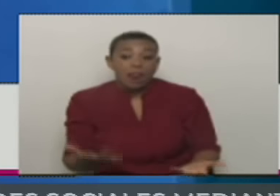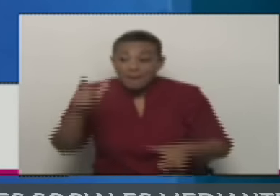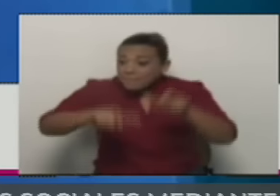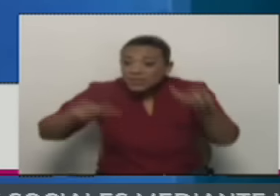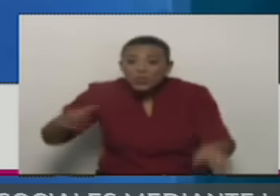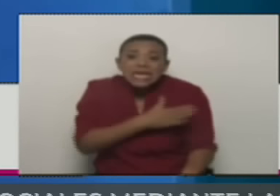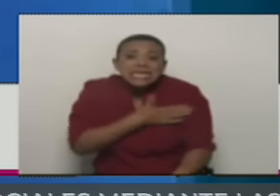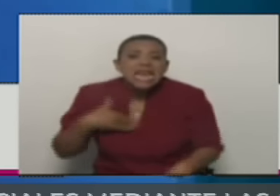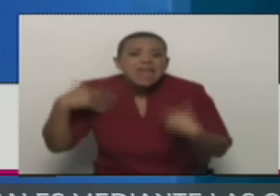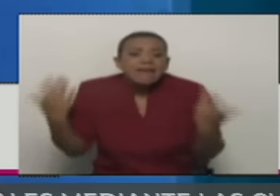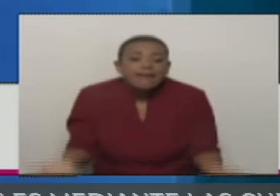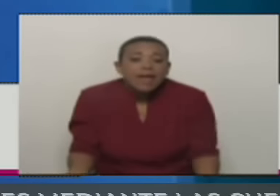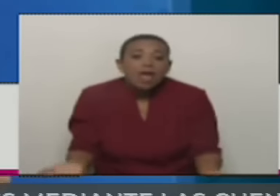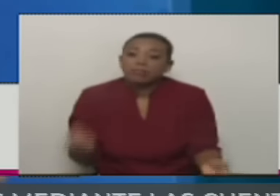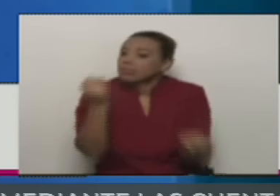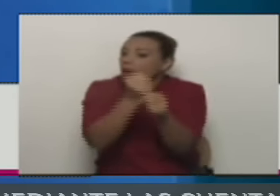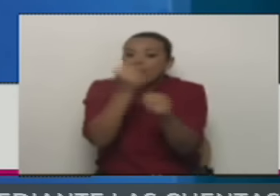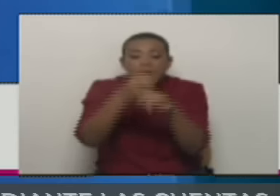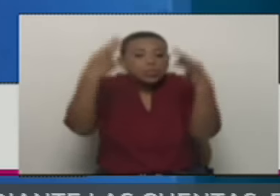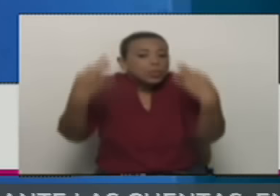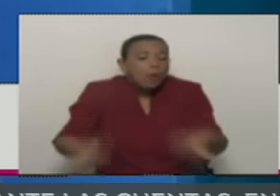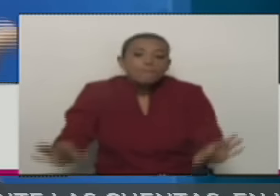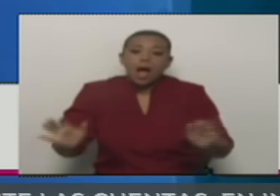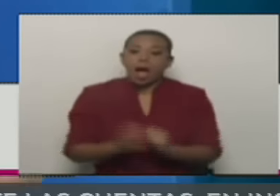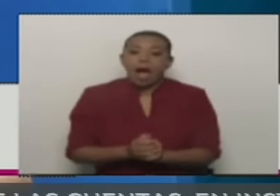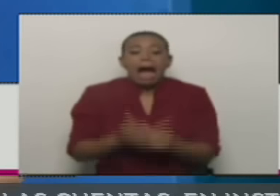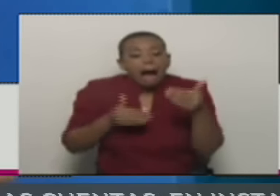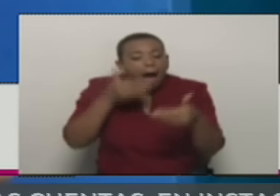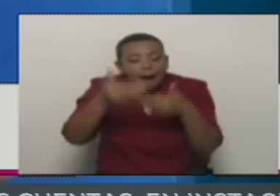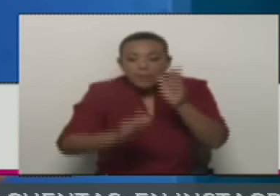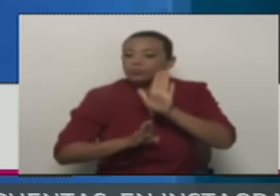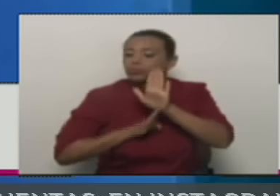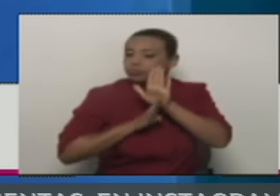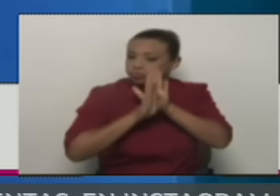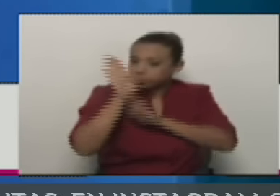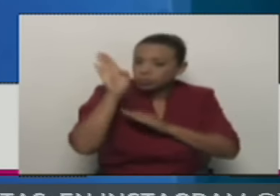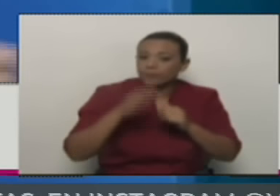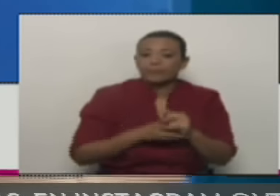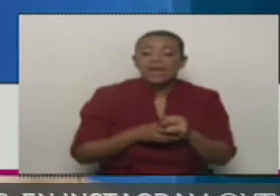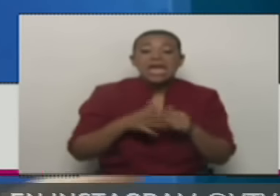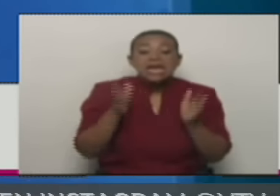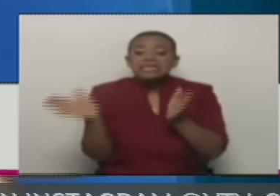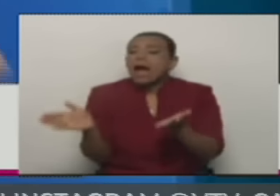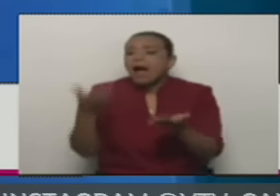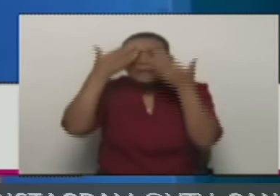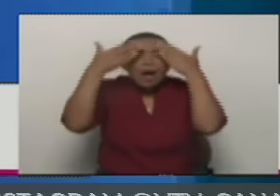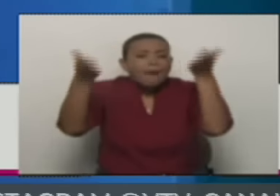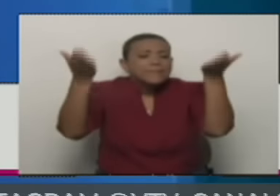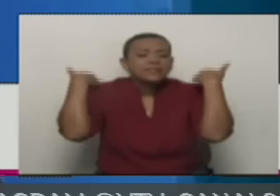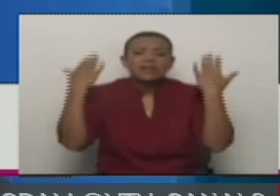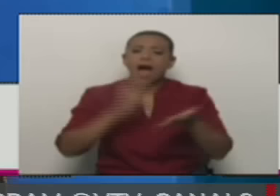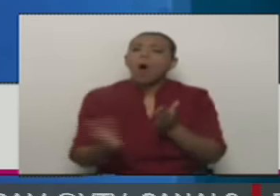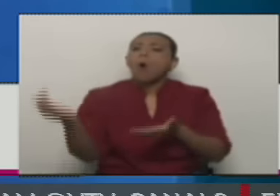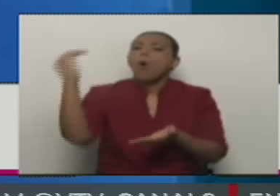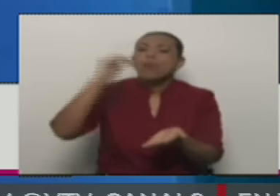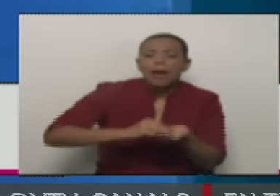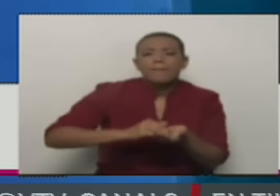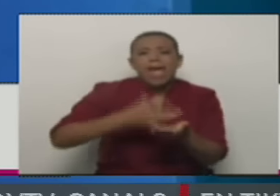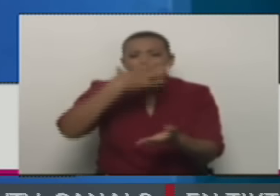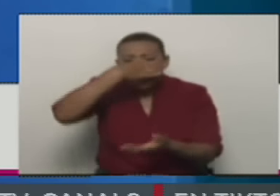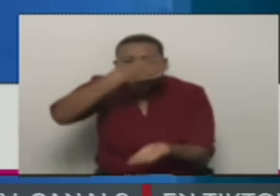quiere es trabajar, avanzar y pasar la página. La gente no quiere volver a las guarimbas.